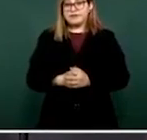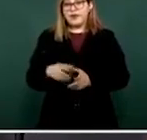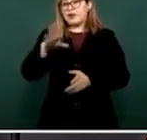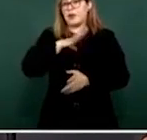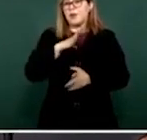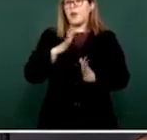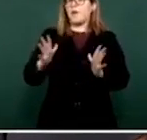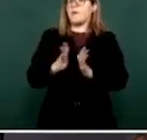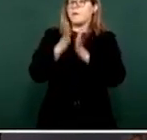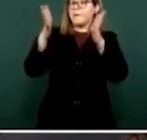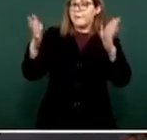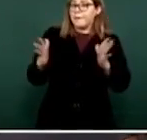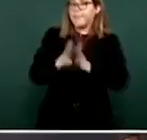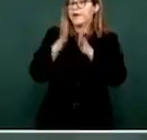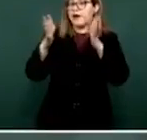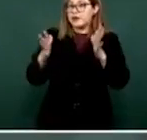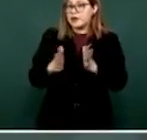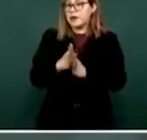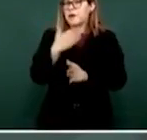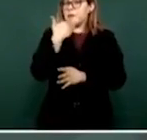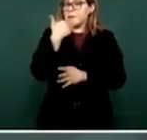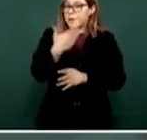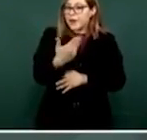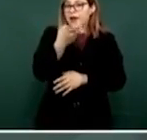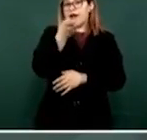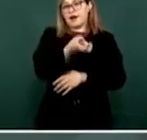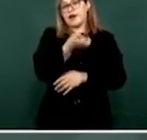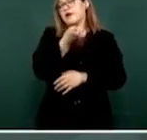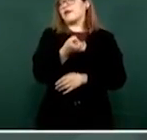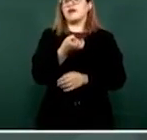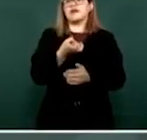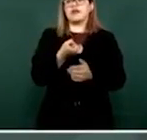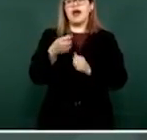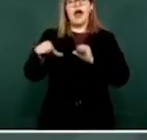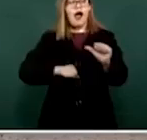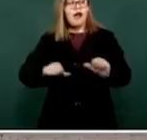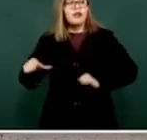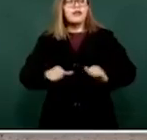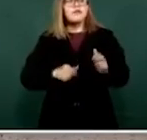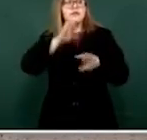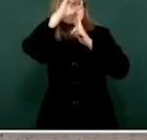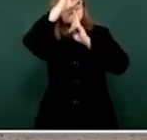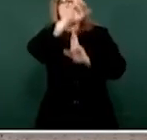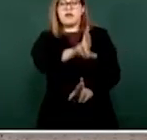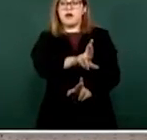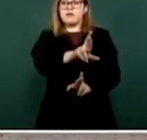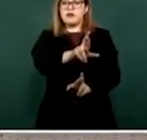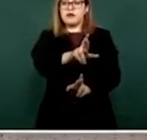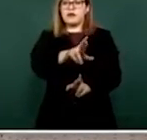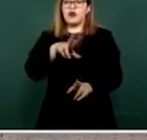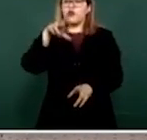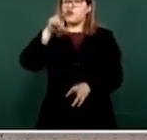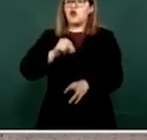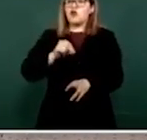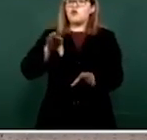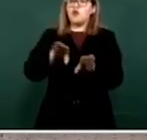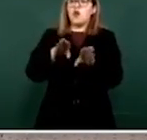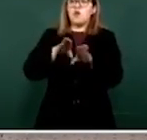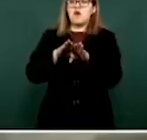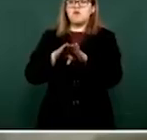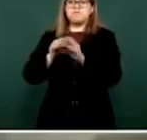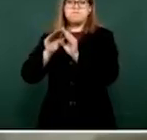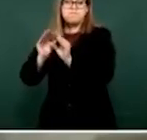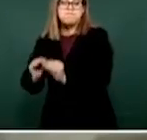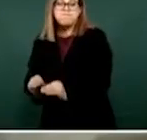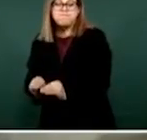mucha participación en este tipo de acciones, que respetamos, no vamos a reprimir,